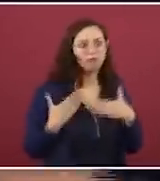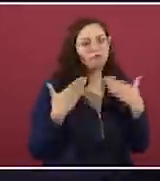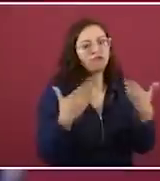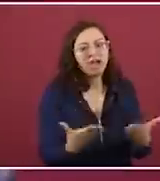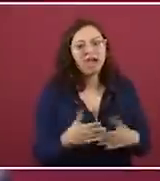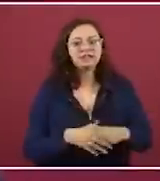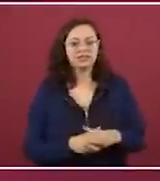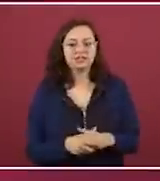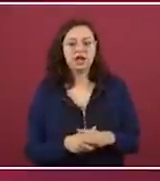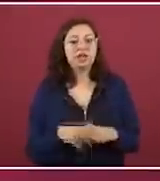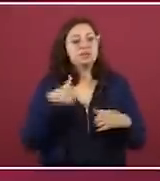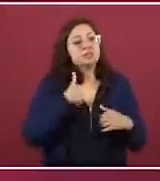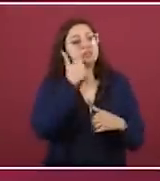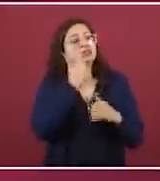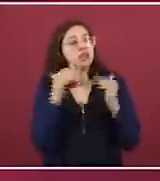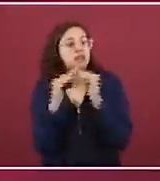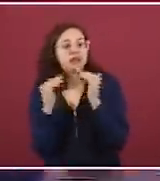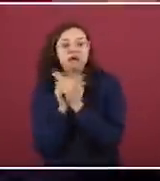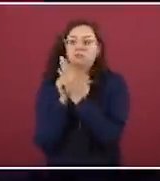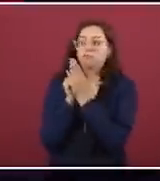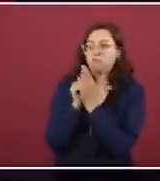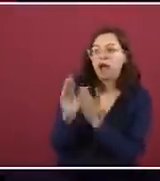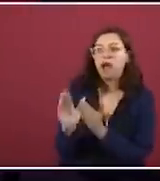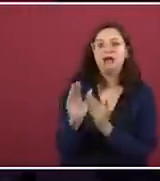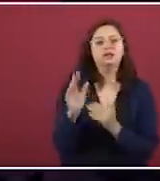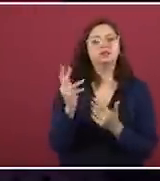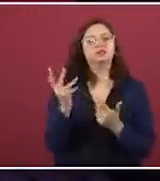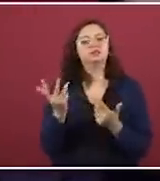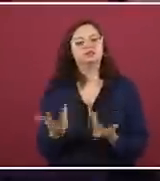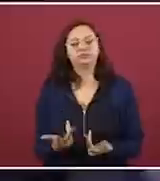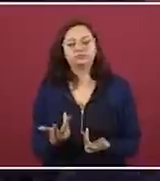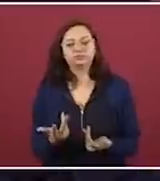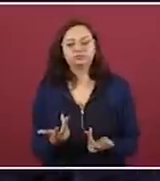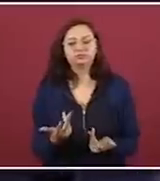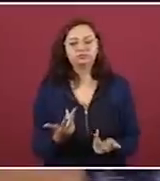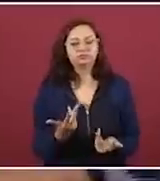nos quieren desalojar de nuestras viviendas,